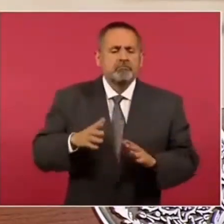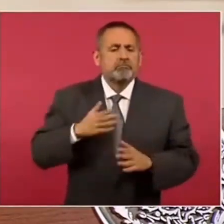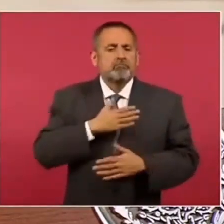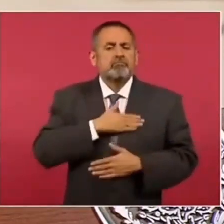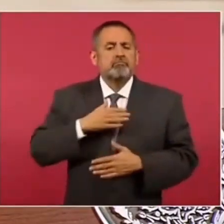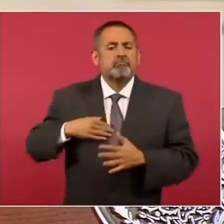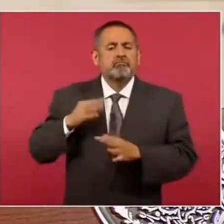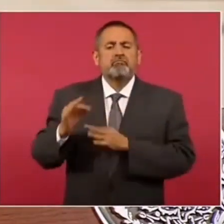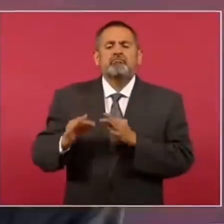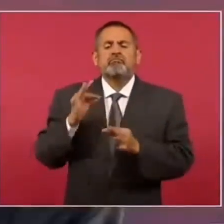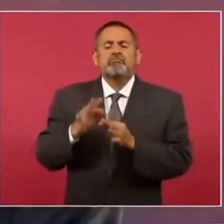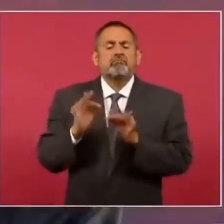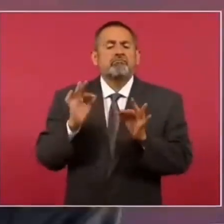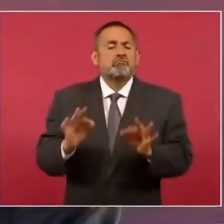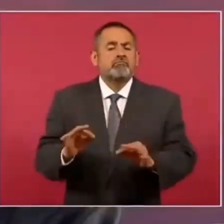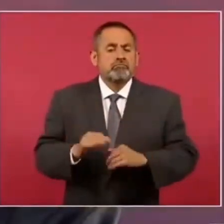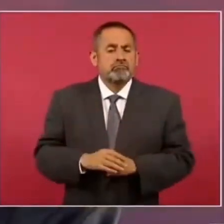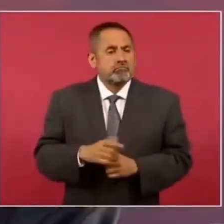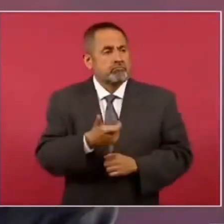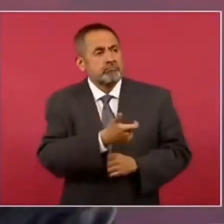cumpliendo.